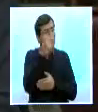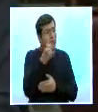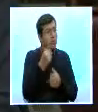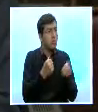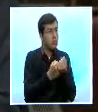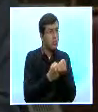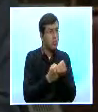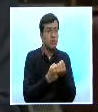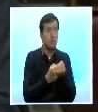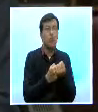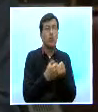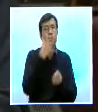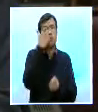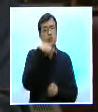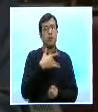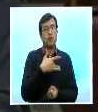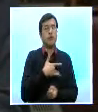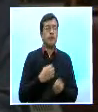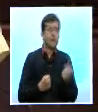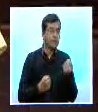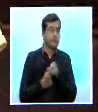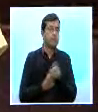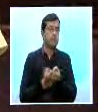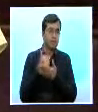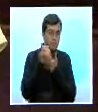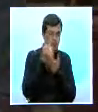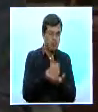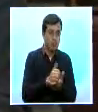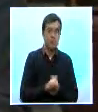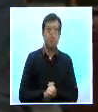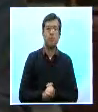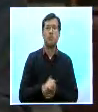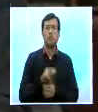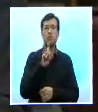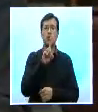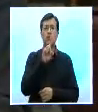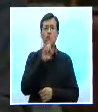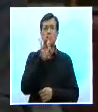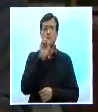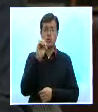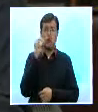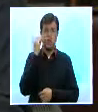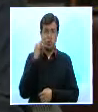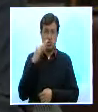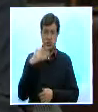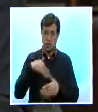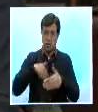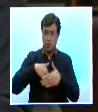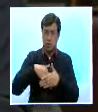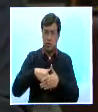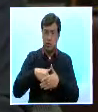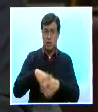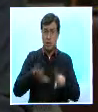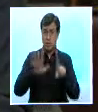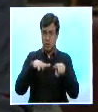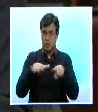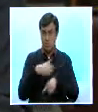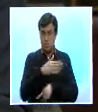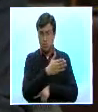el agricultor está colaborando para este beneficio este plazo de 180 días será suficiente estamos hablando de 6 meses